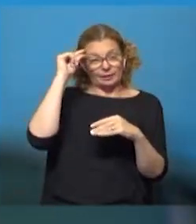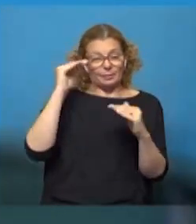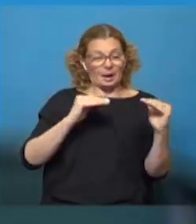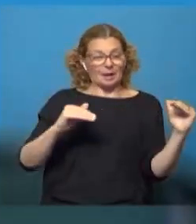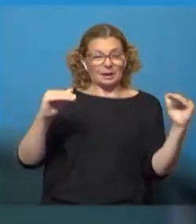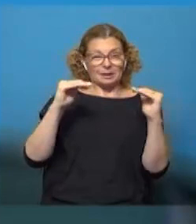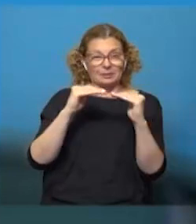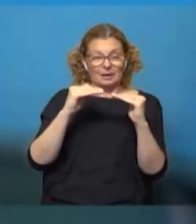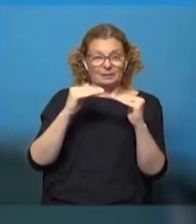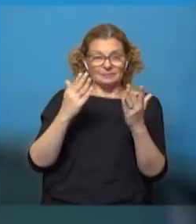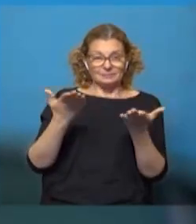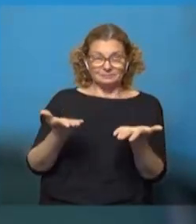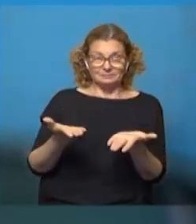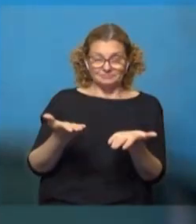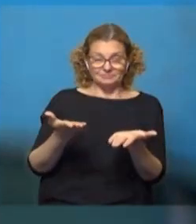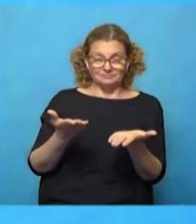equilibrar además